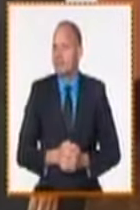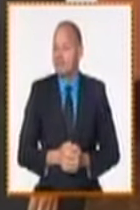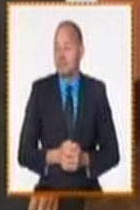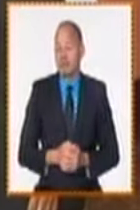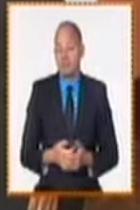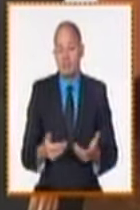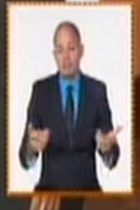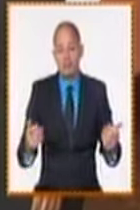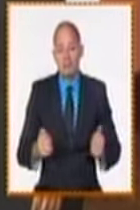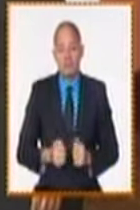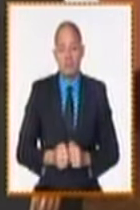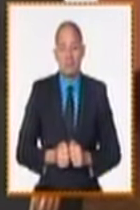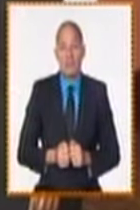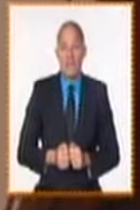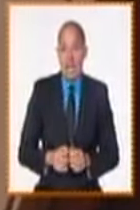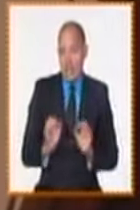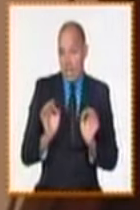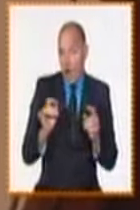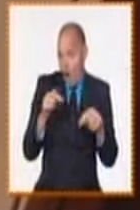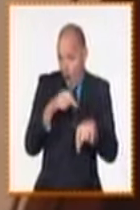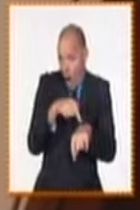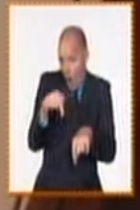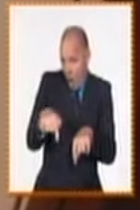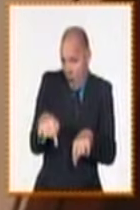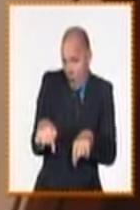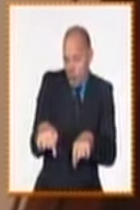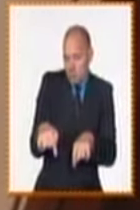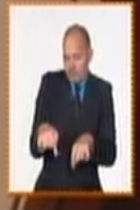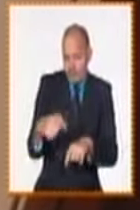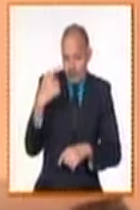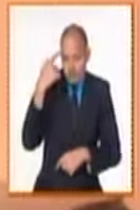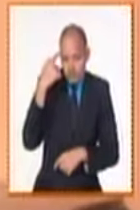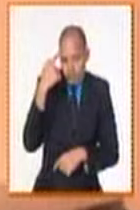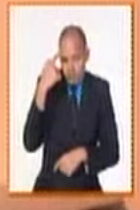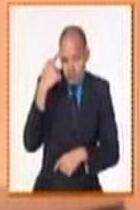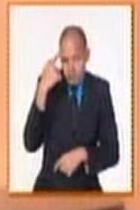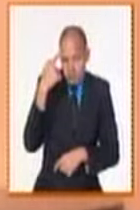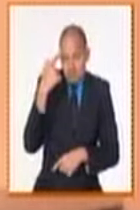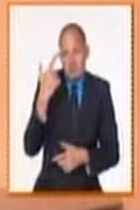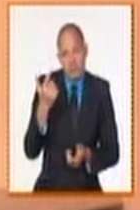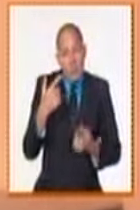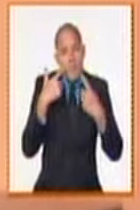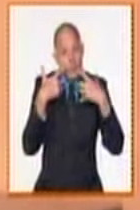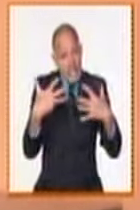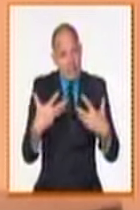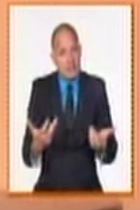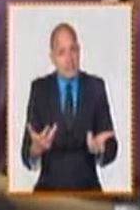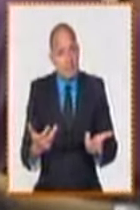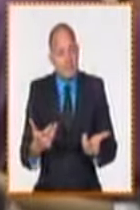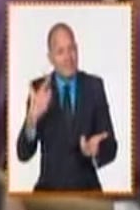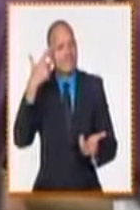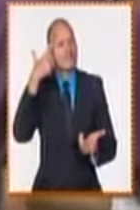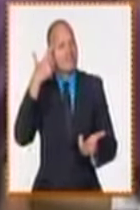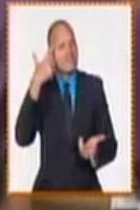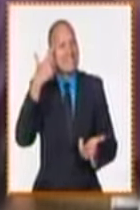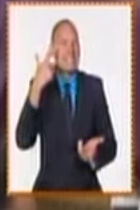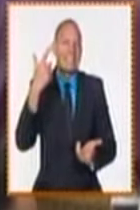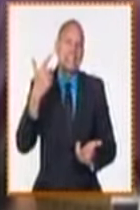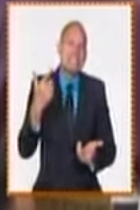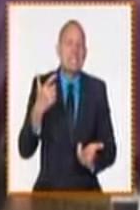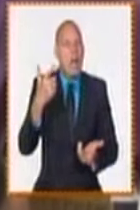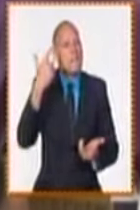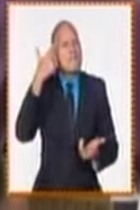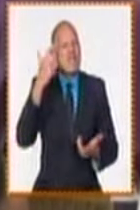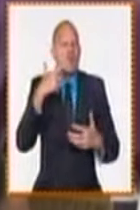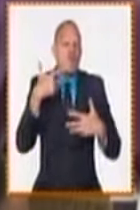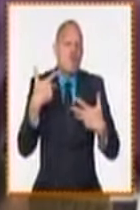para nosotros es una obligación. Nosotros escogemos los colores con los que pintamos Cuba. Y para nosotros es